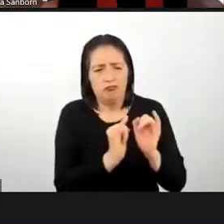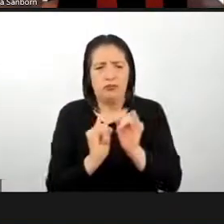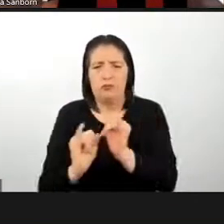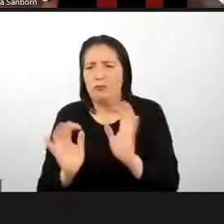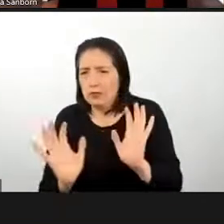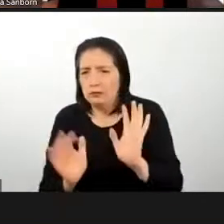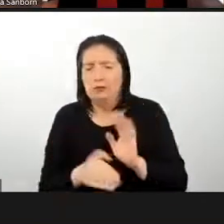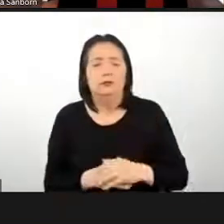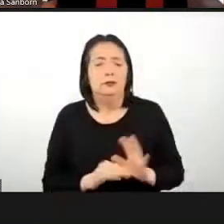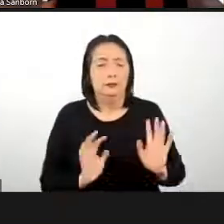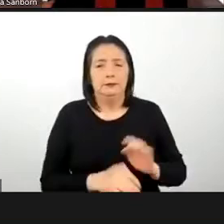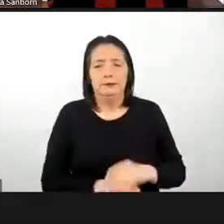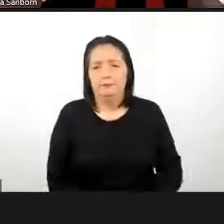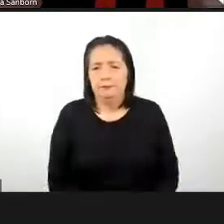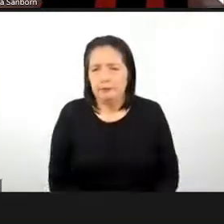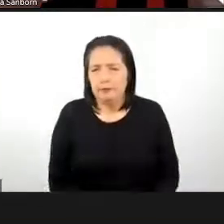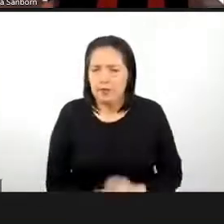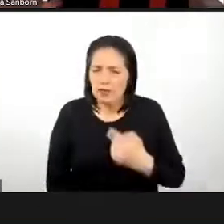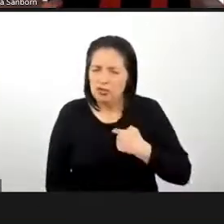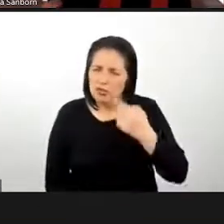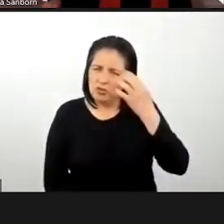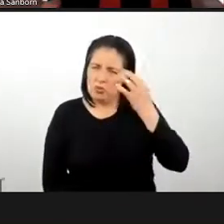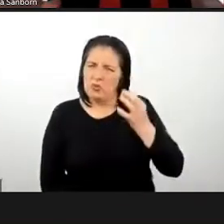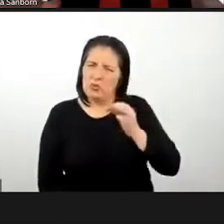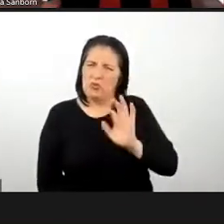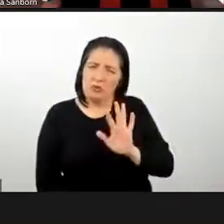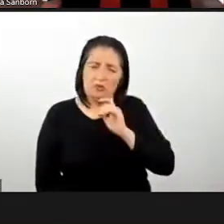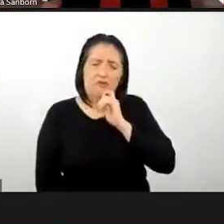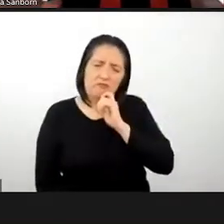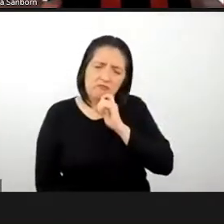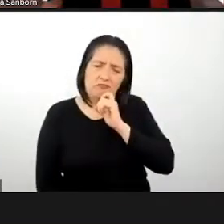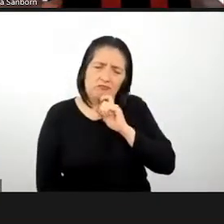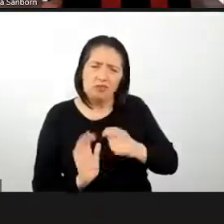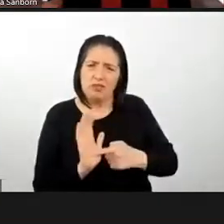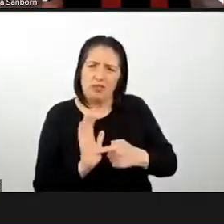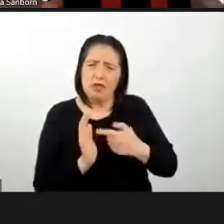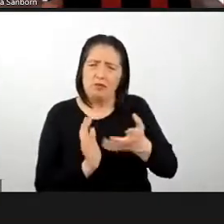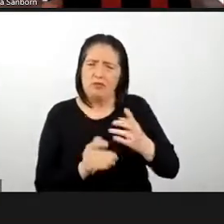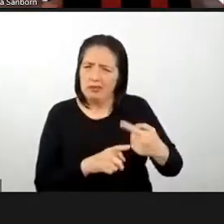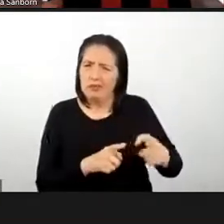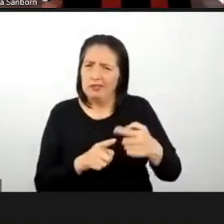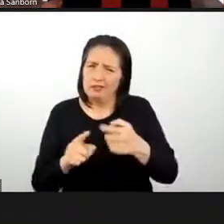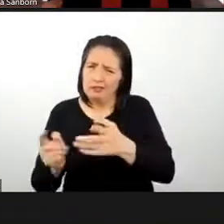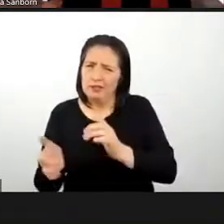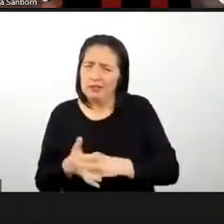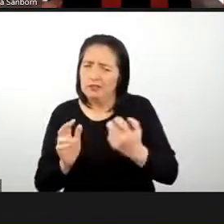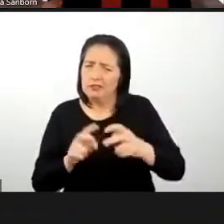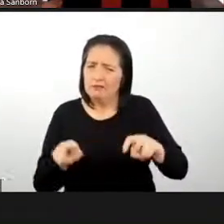Entonces, yo creo que esto nos ha puesto de manifiesto que hay una serie de valores